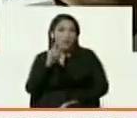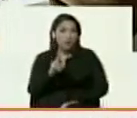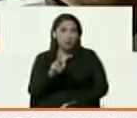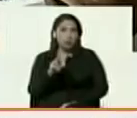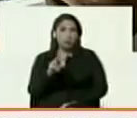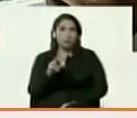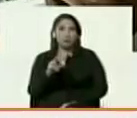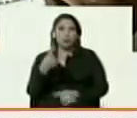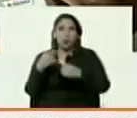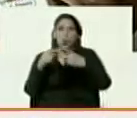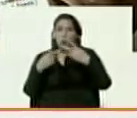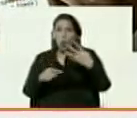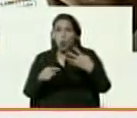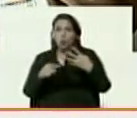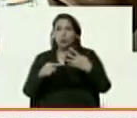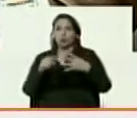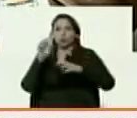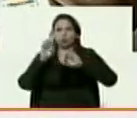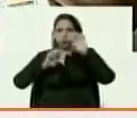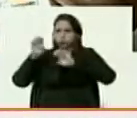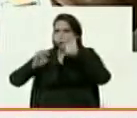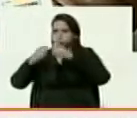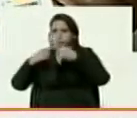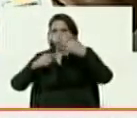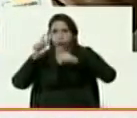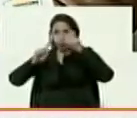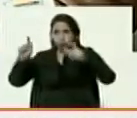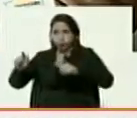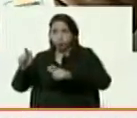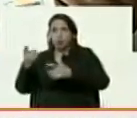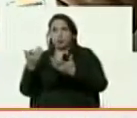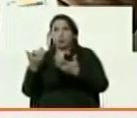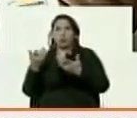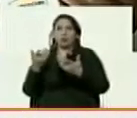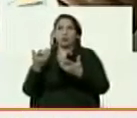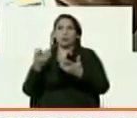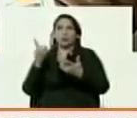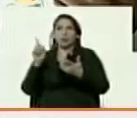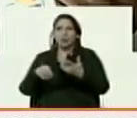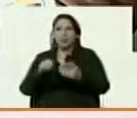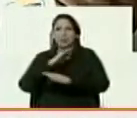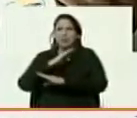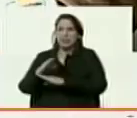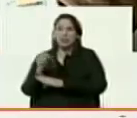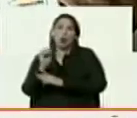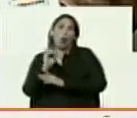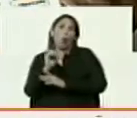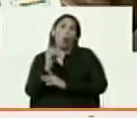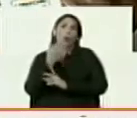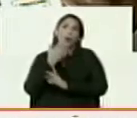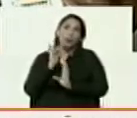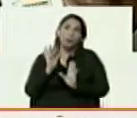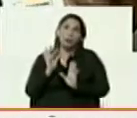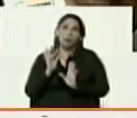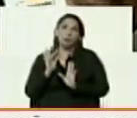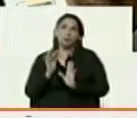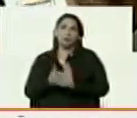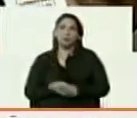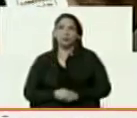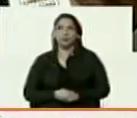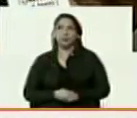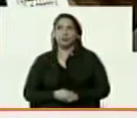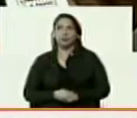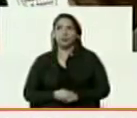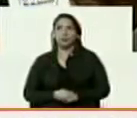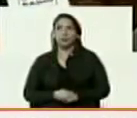Luego veremos otros casos que tienen sentencia, por ejemplo, o casos que están con